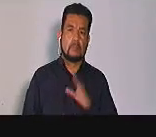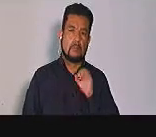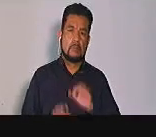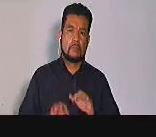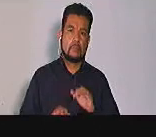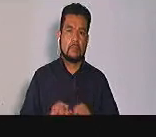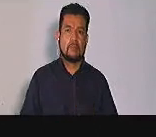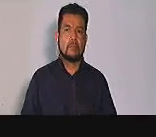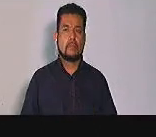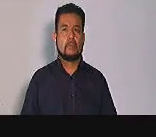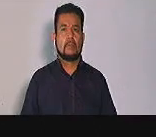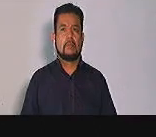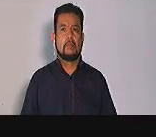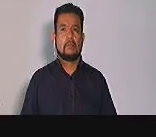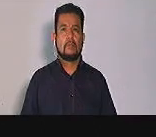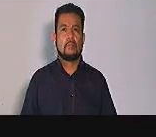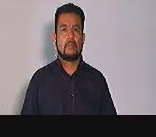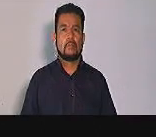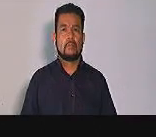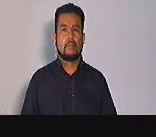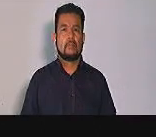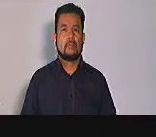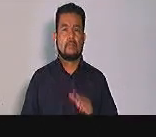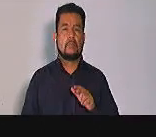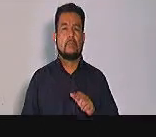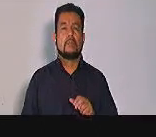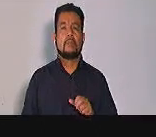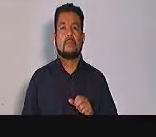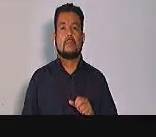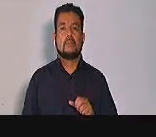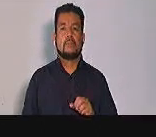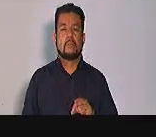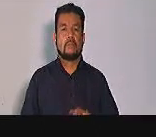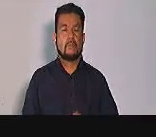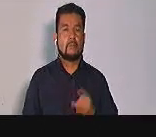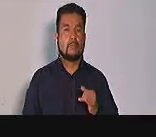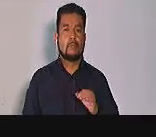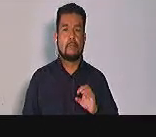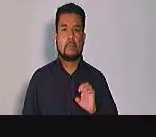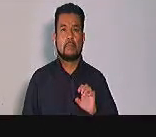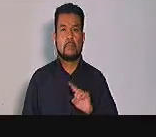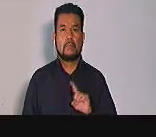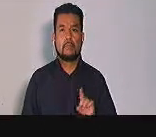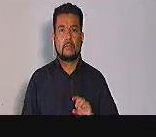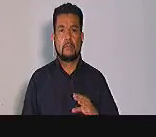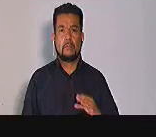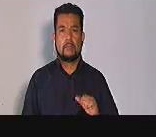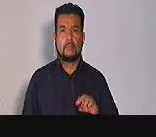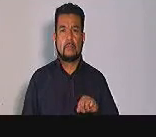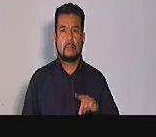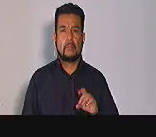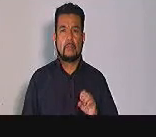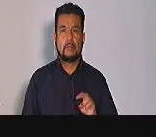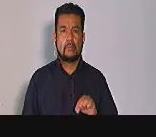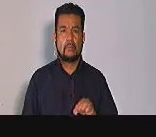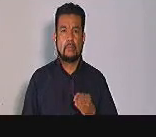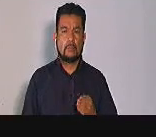señor secretario. Aprobado. Vota sí, copiado. Escandón Castellanos Brian Alfonso.